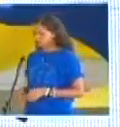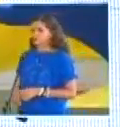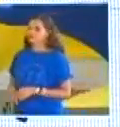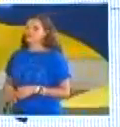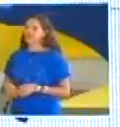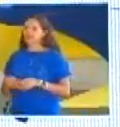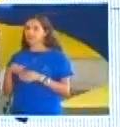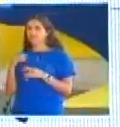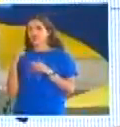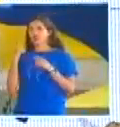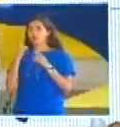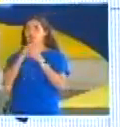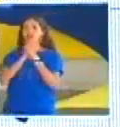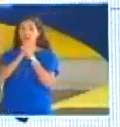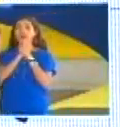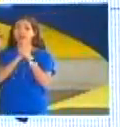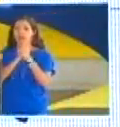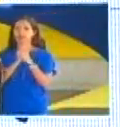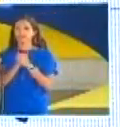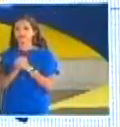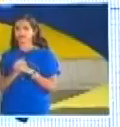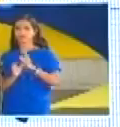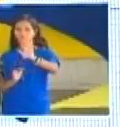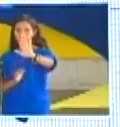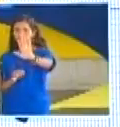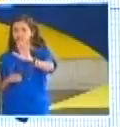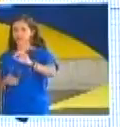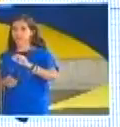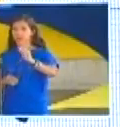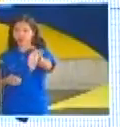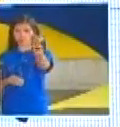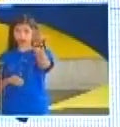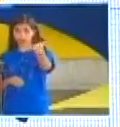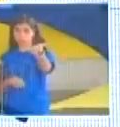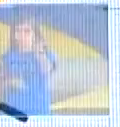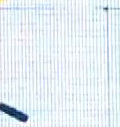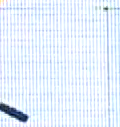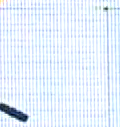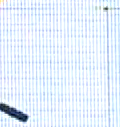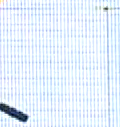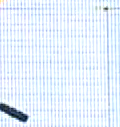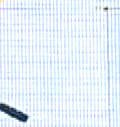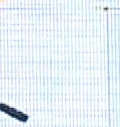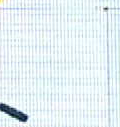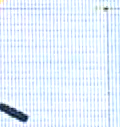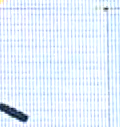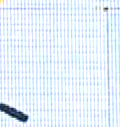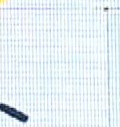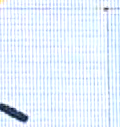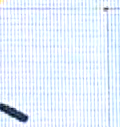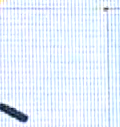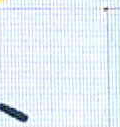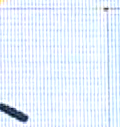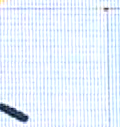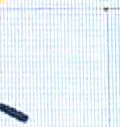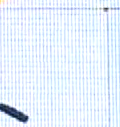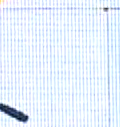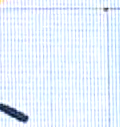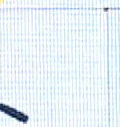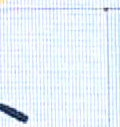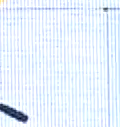Es un camarada que ha estado participando. Lo he visto en la campaña